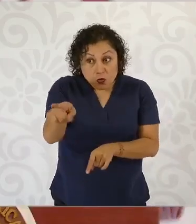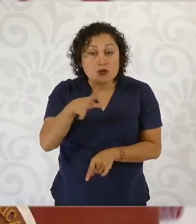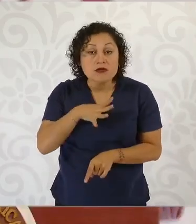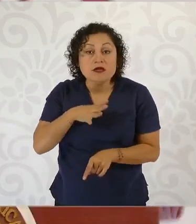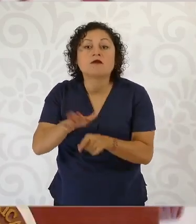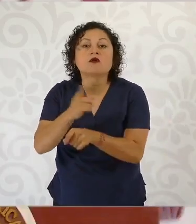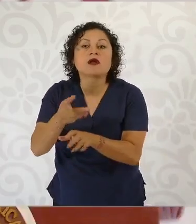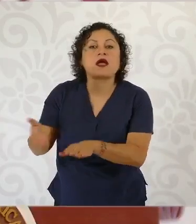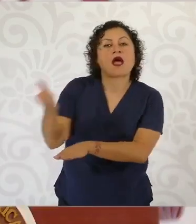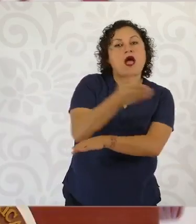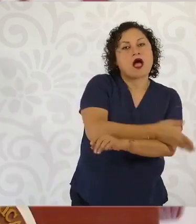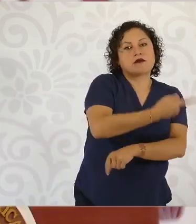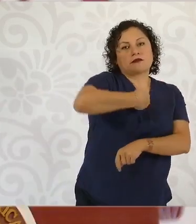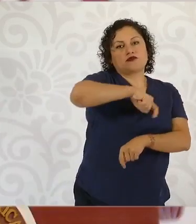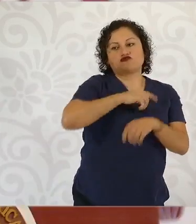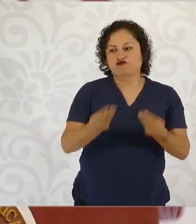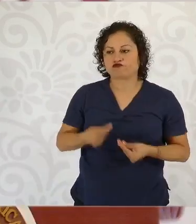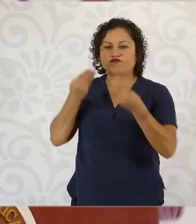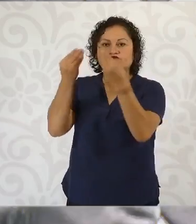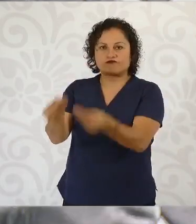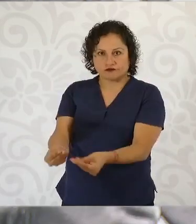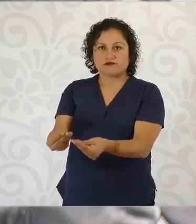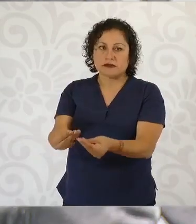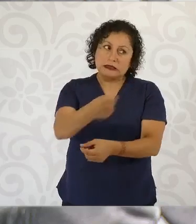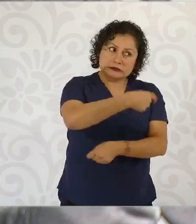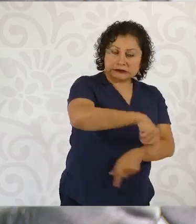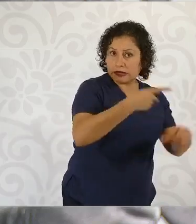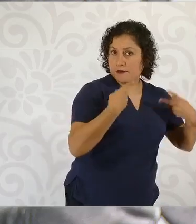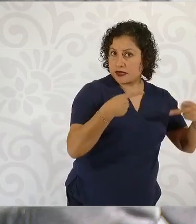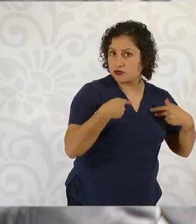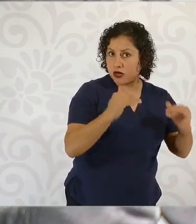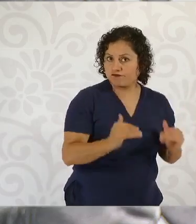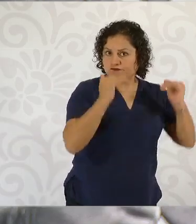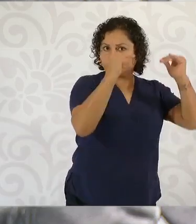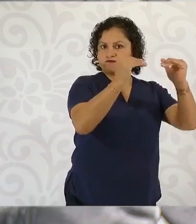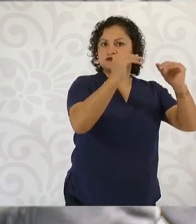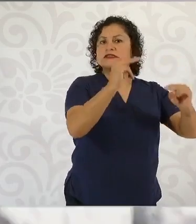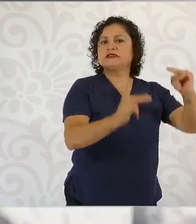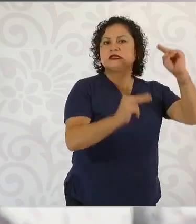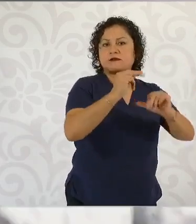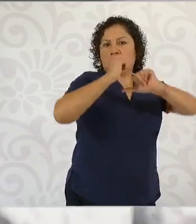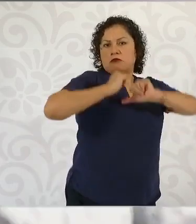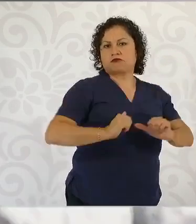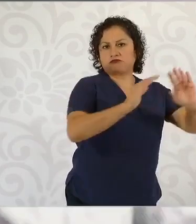explicó y se dedicó tiempo de funcionarios, pues la verdad que de muy alto nivel para explicar esto, y desafortunadamente